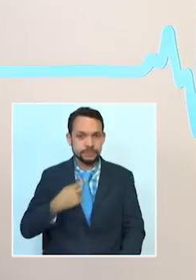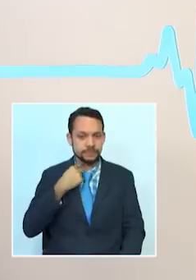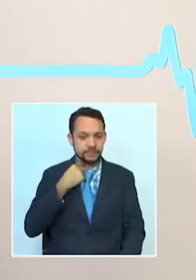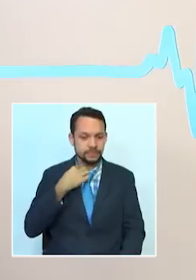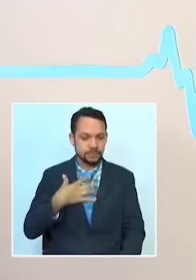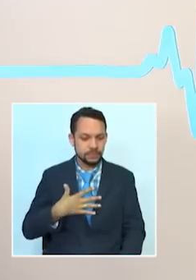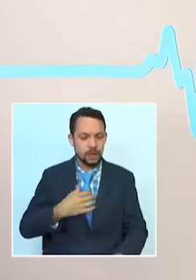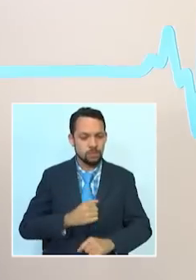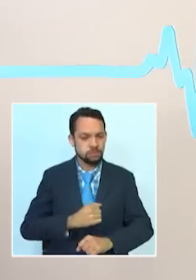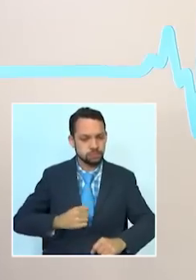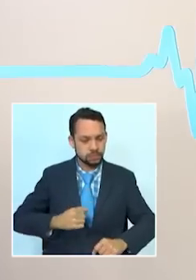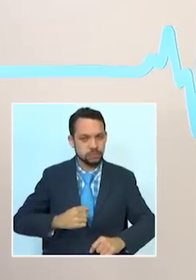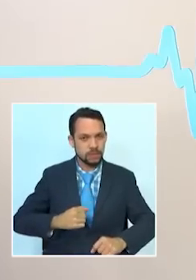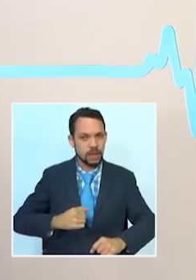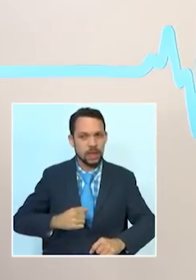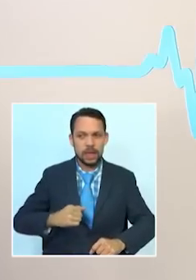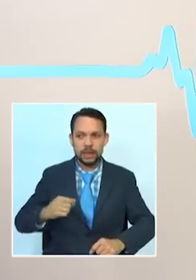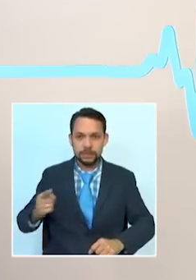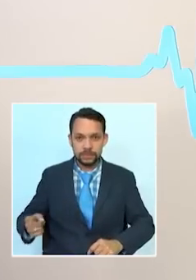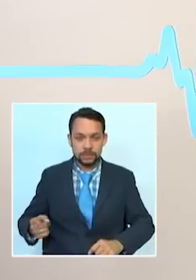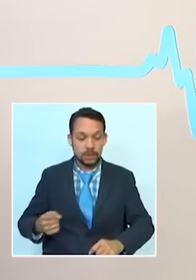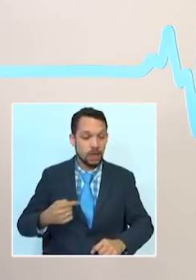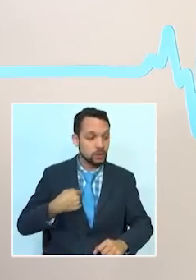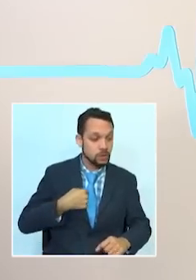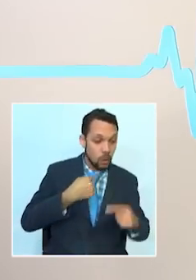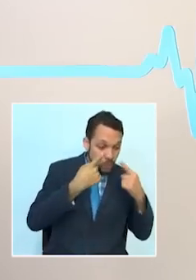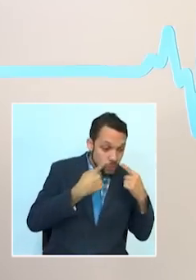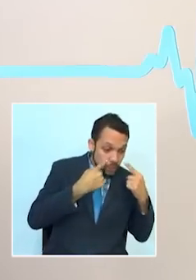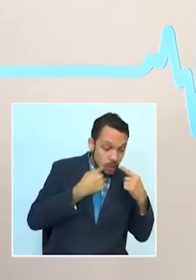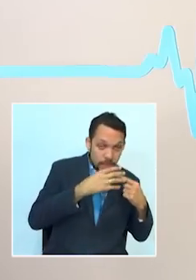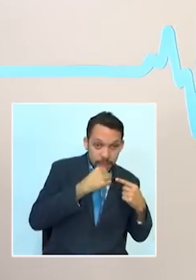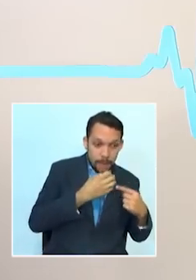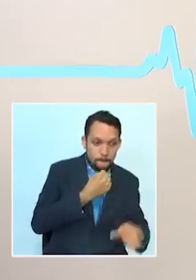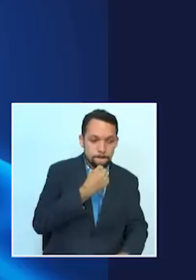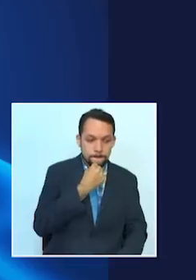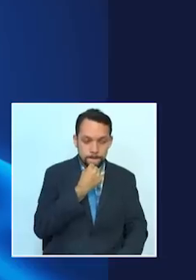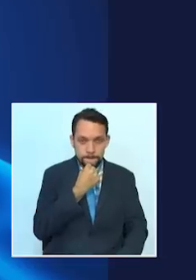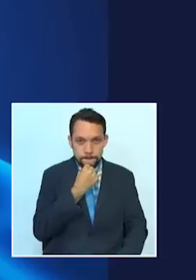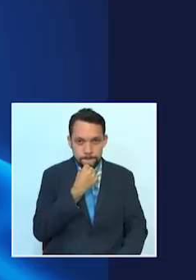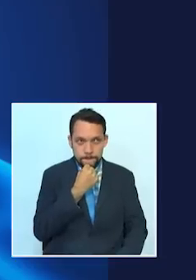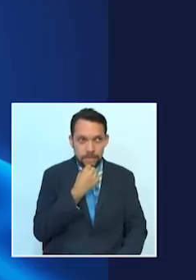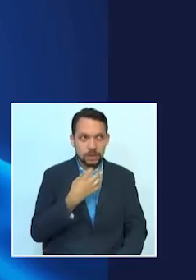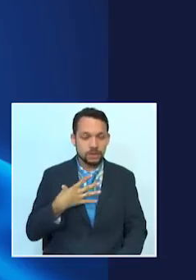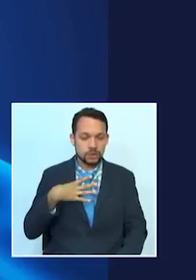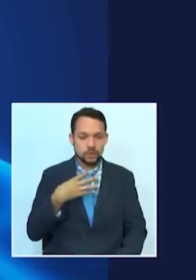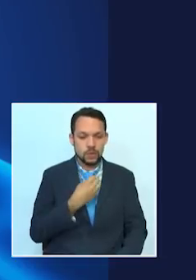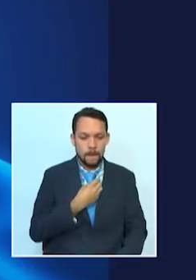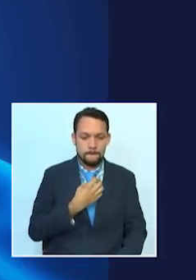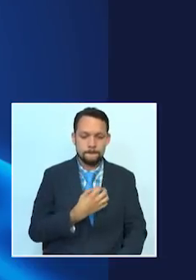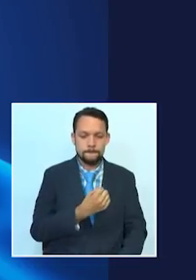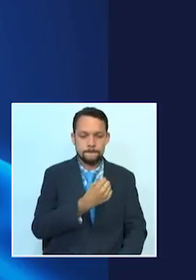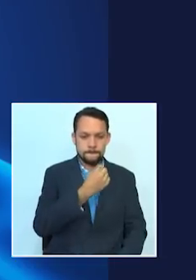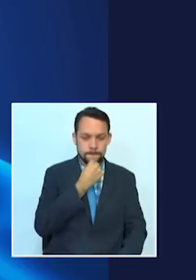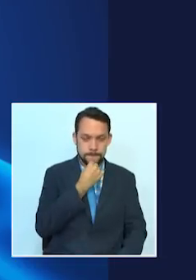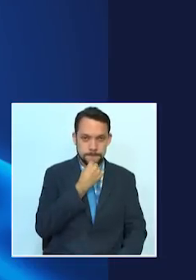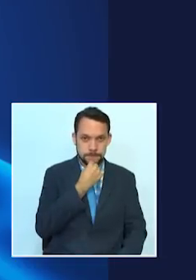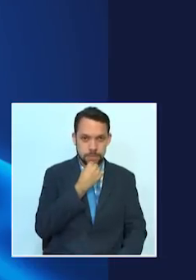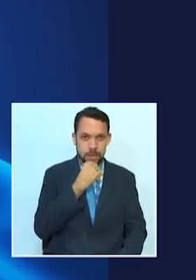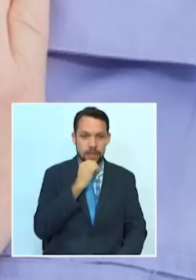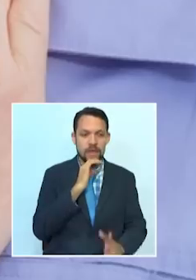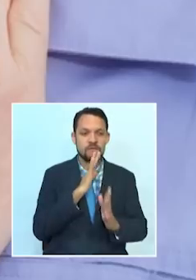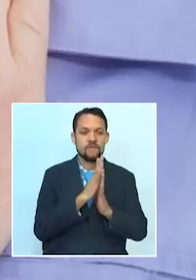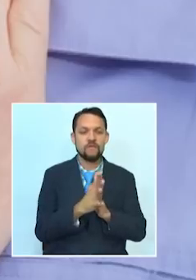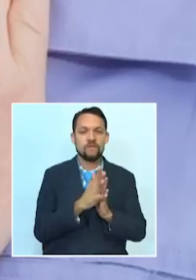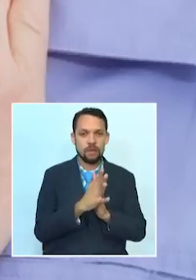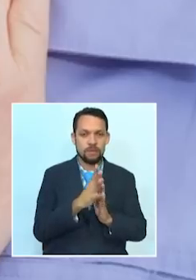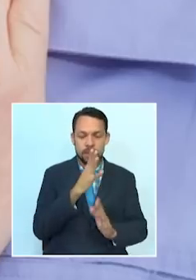una emoción que es lo que yo no he llorado o yo no quiero llorar lo que me trago y retengo y lo quiero expresar pero ahí me